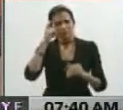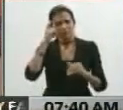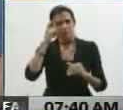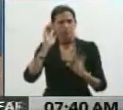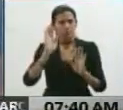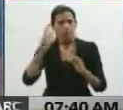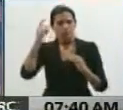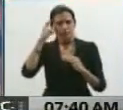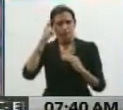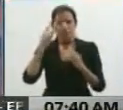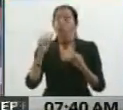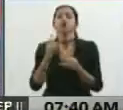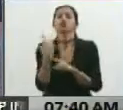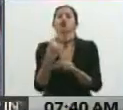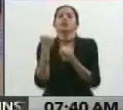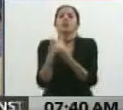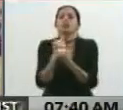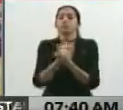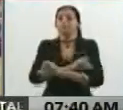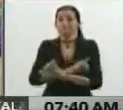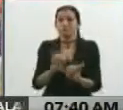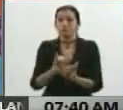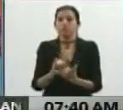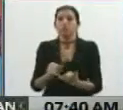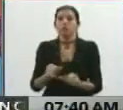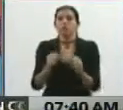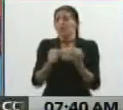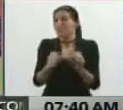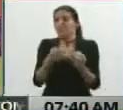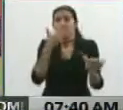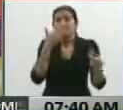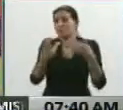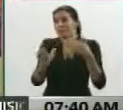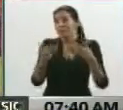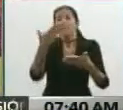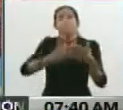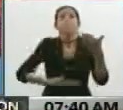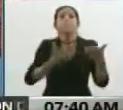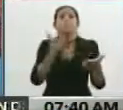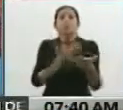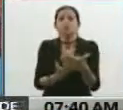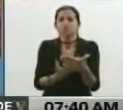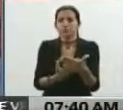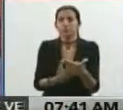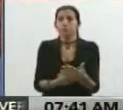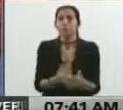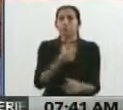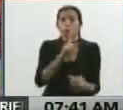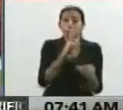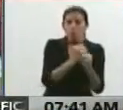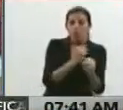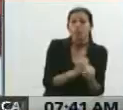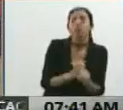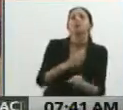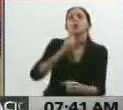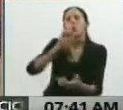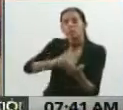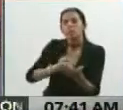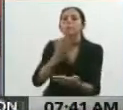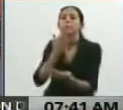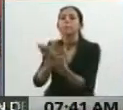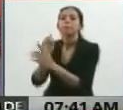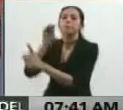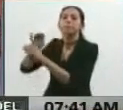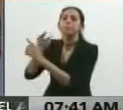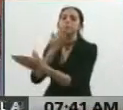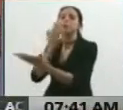para el trabajo que se vaya a realizar el trabajo es decir no es un permiso permanente y no es un permiso que cada trabajo amerita un permiso cada trabajo amerita un permiso